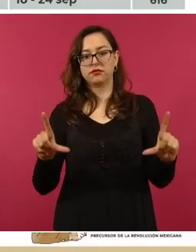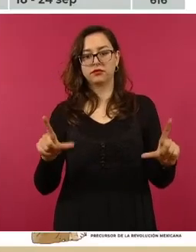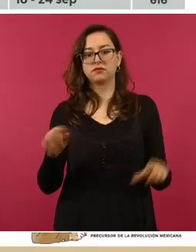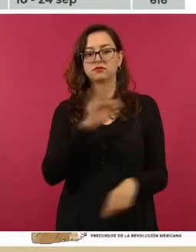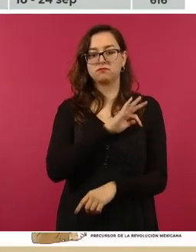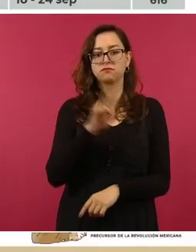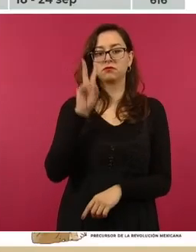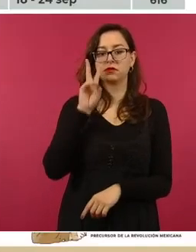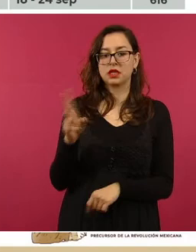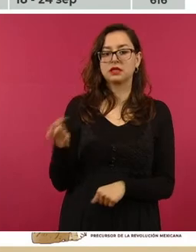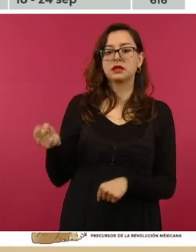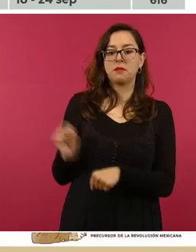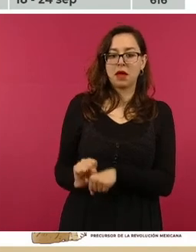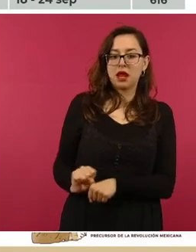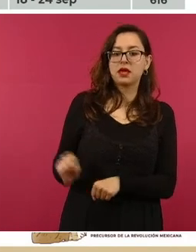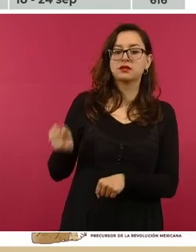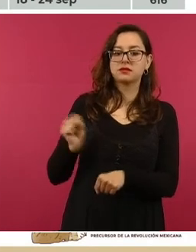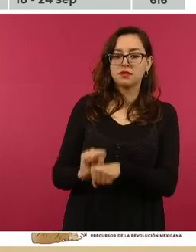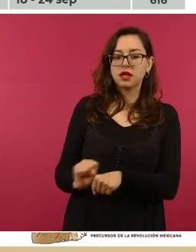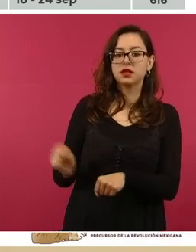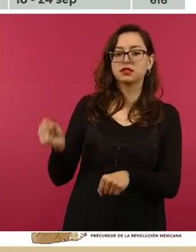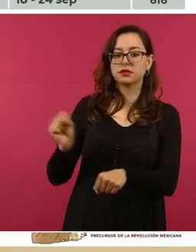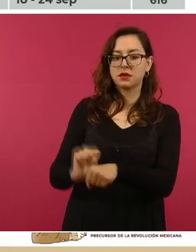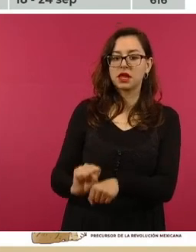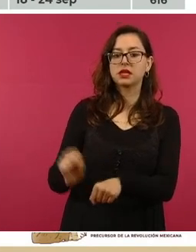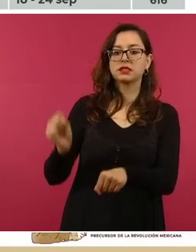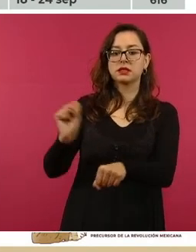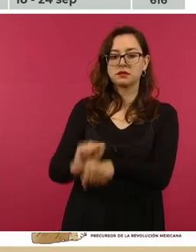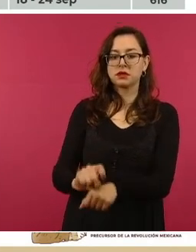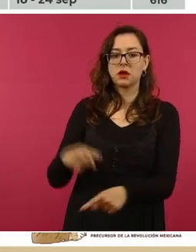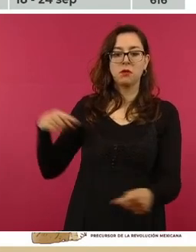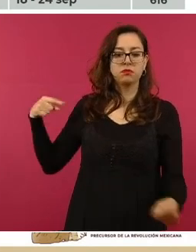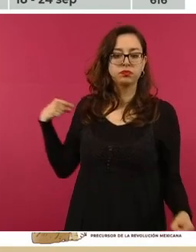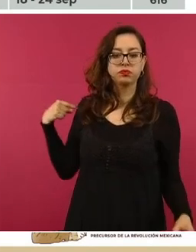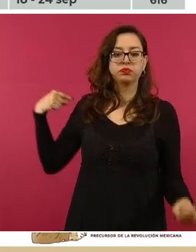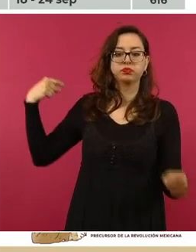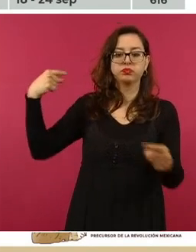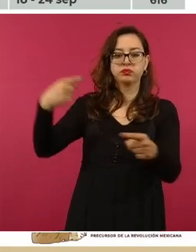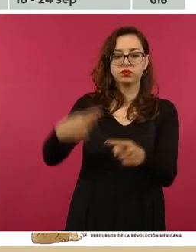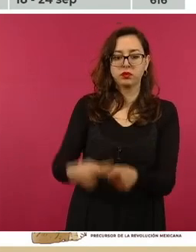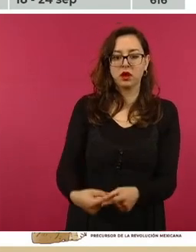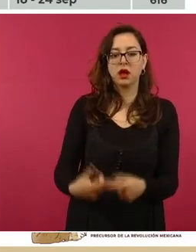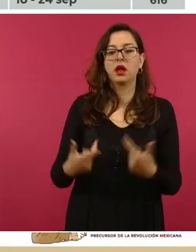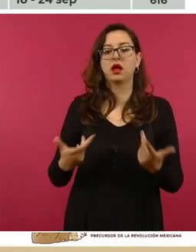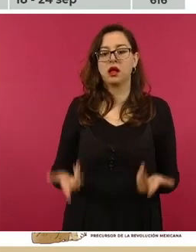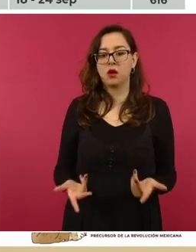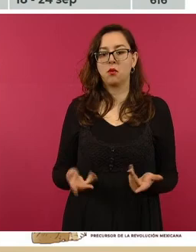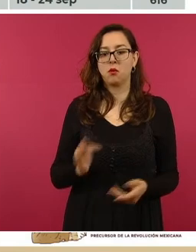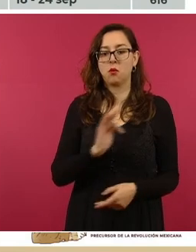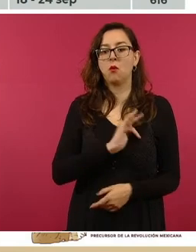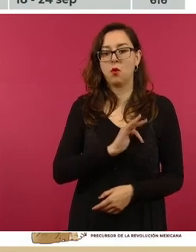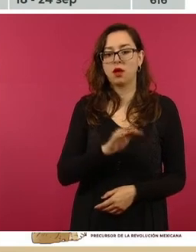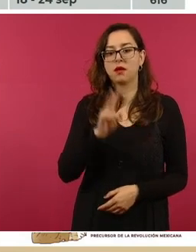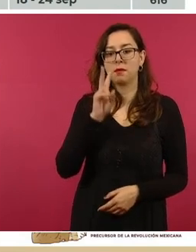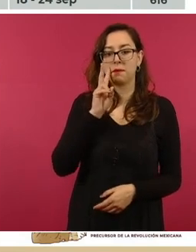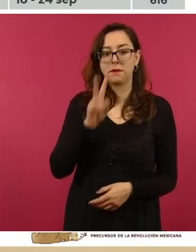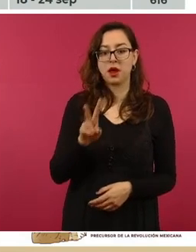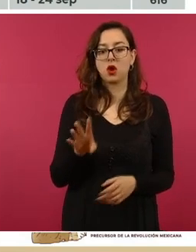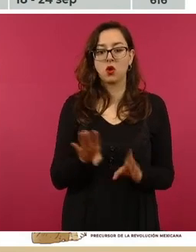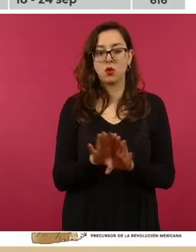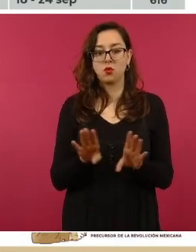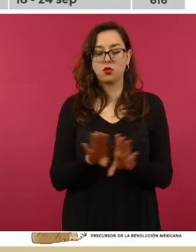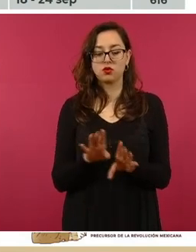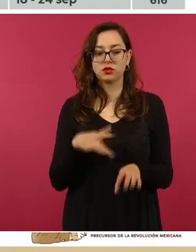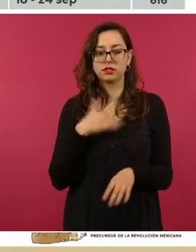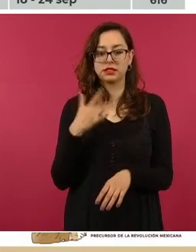semana con semana, es el número de casos nuevos por inicio de síntomas en cada una de las semanas. Y como podemos